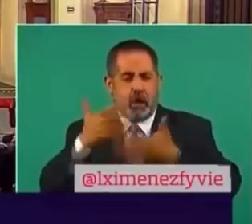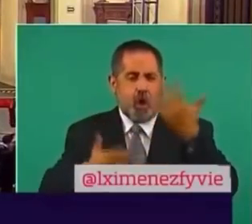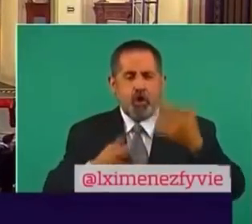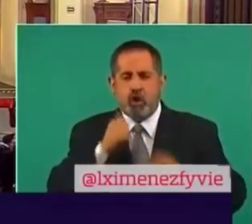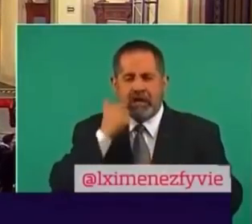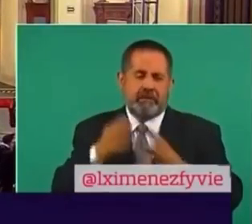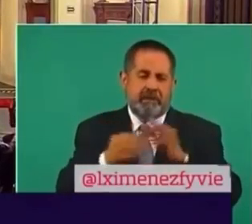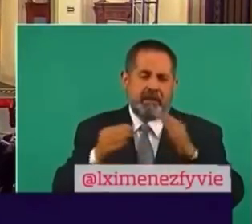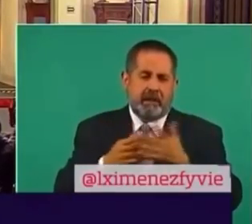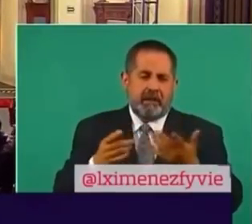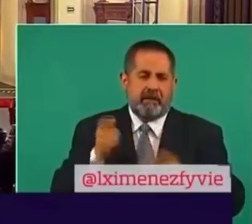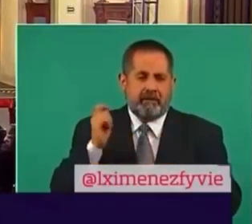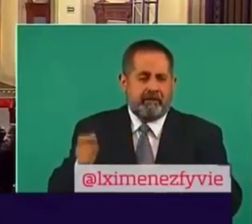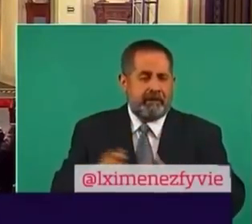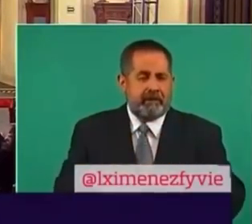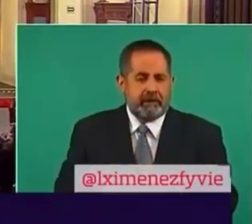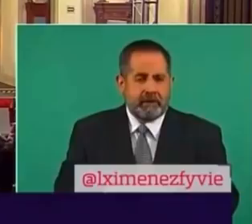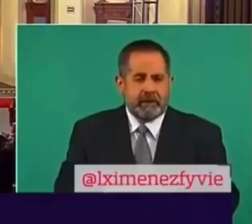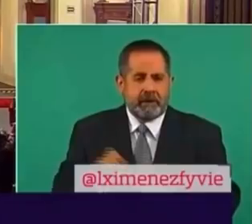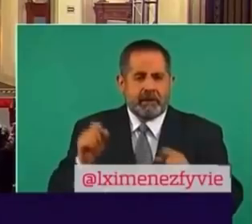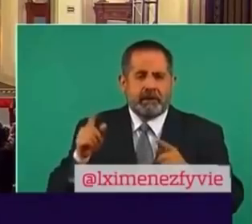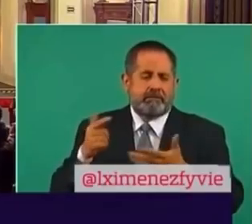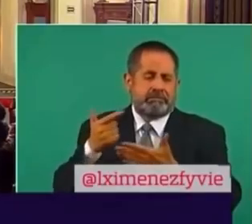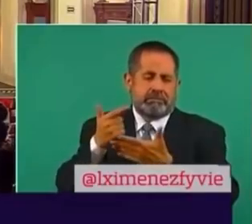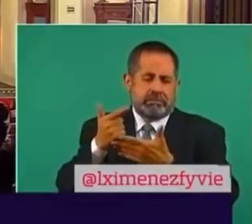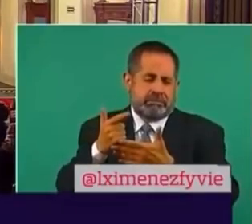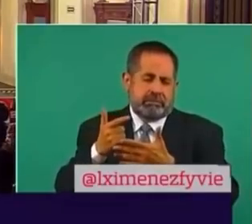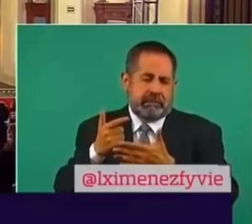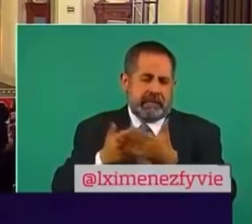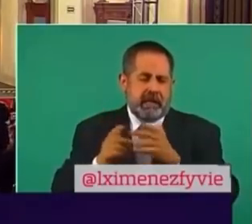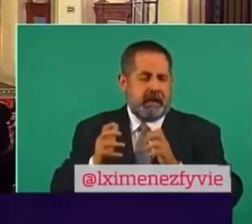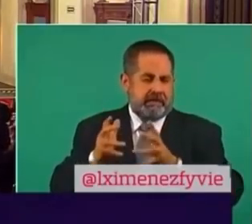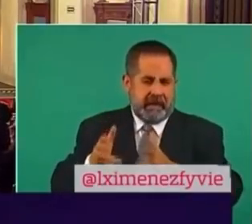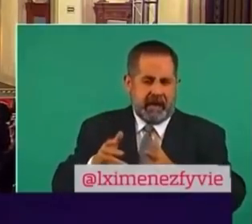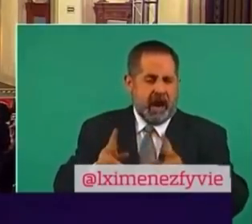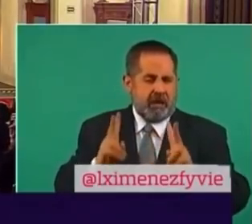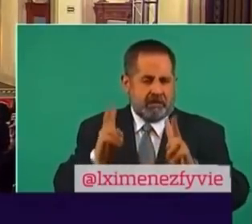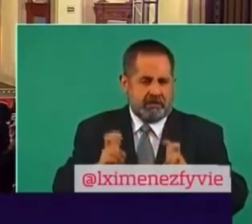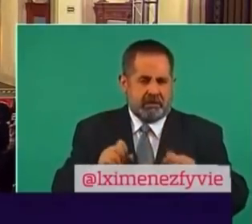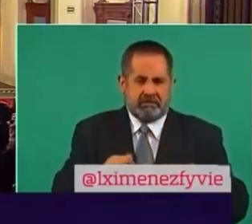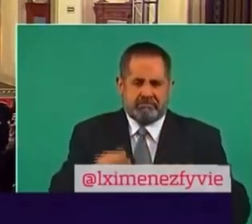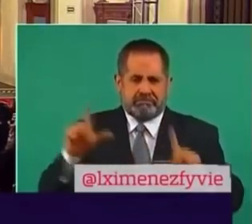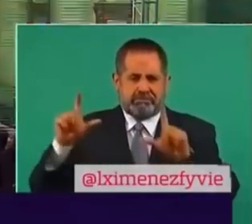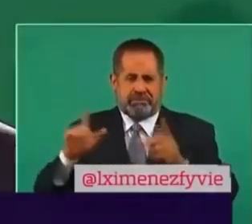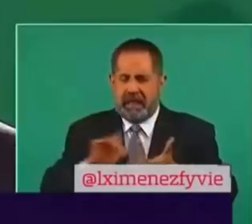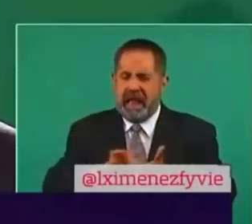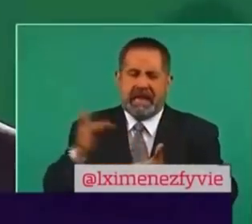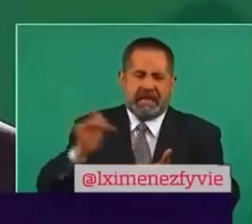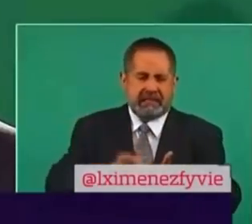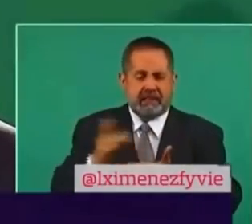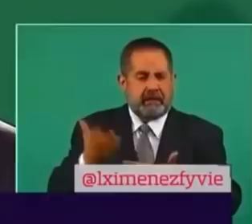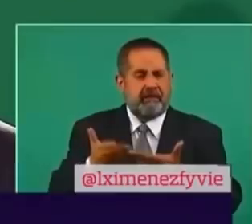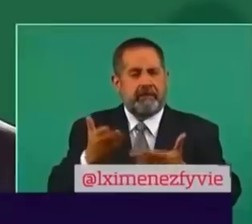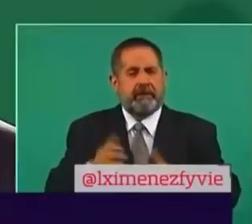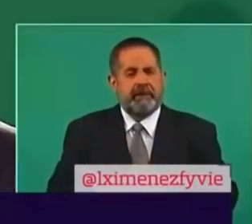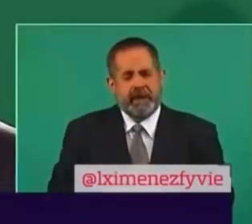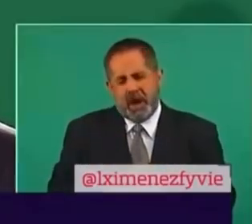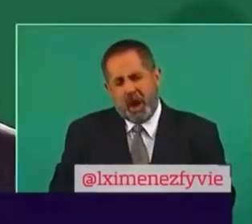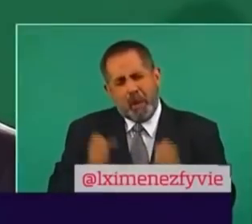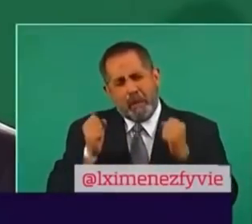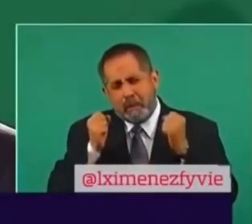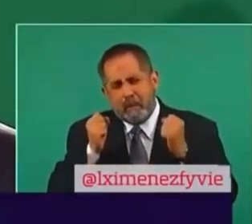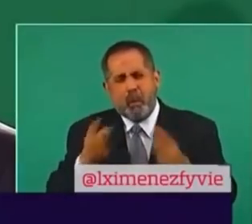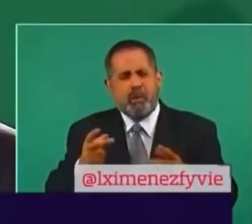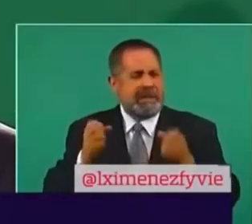cuánto, la cantidad de personal de la salud que ha muerto durante este periodo, pero todo esto hubiera